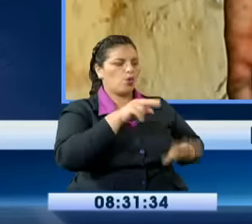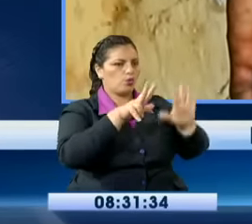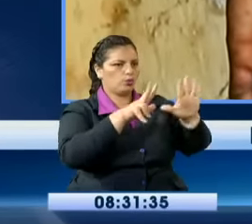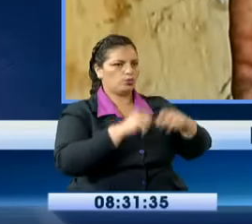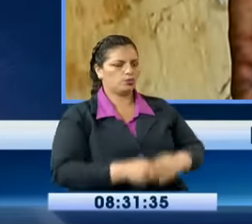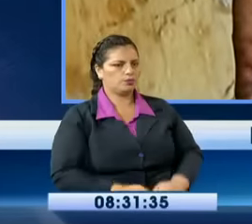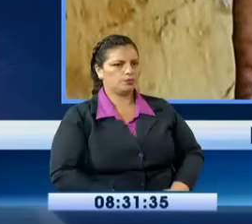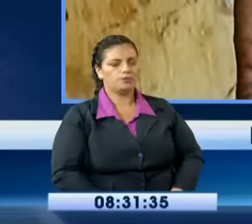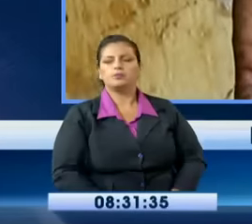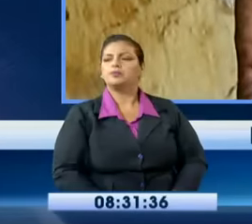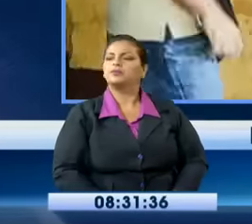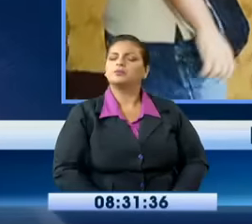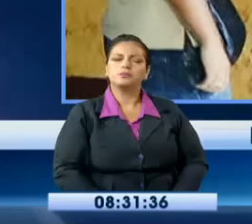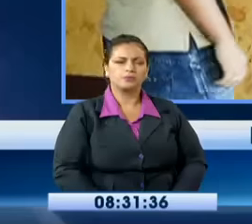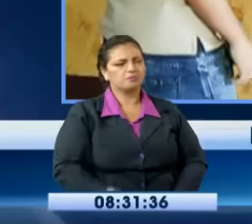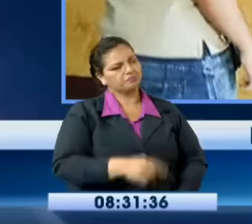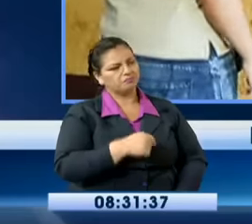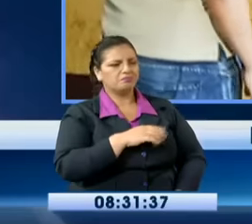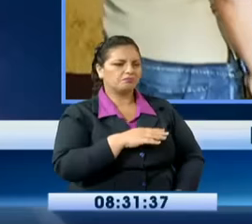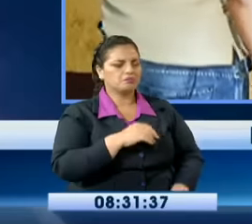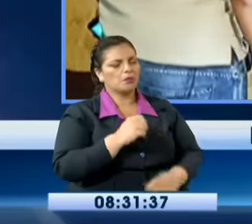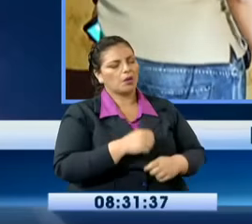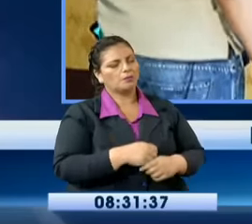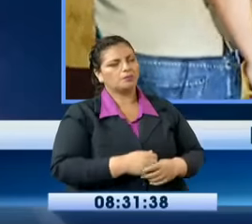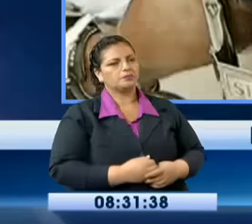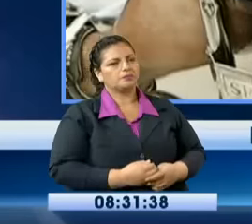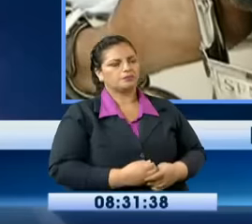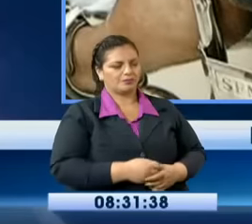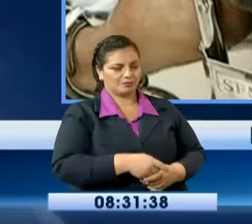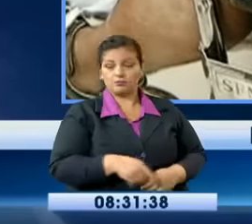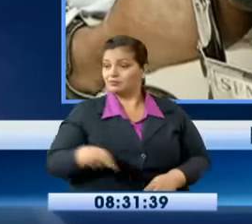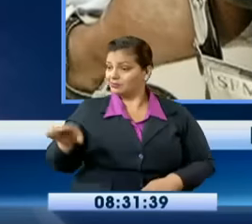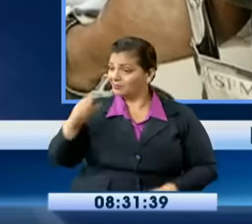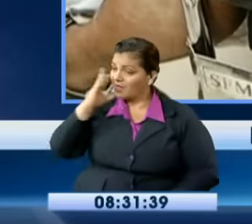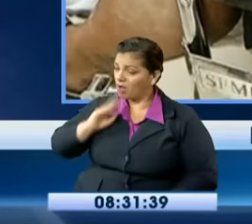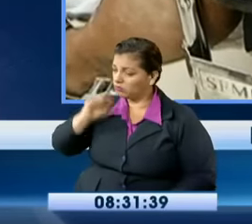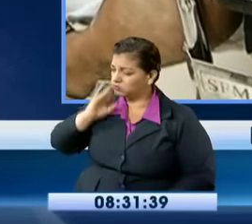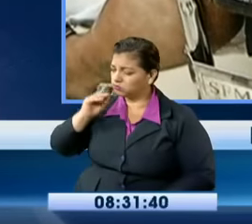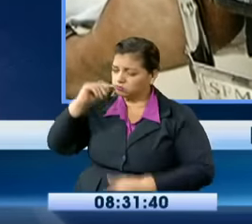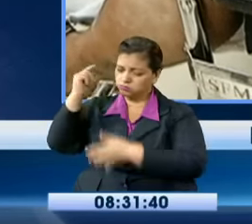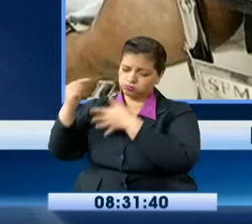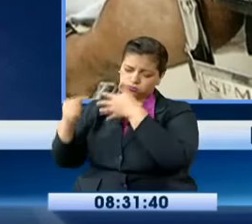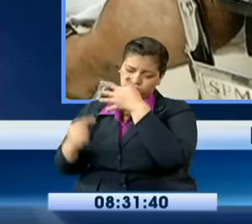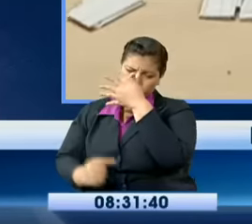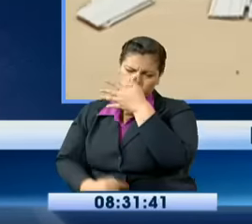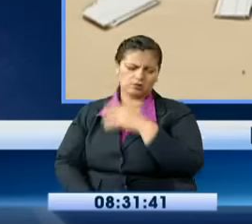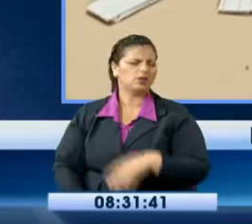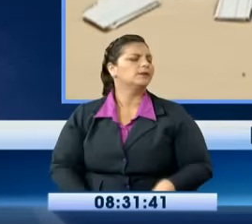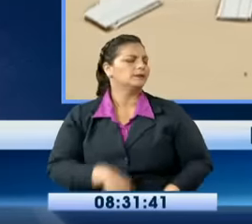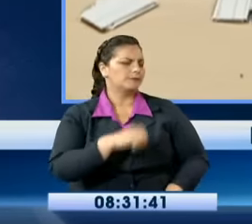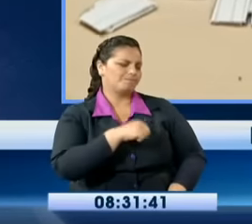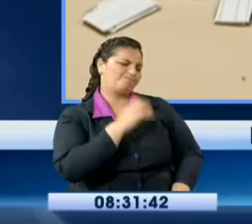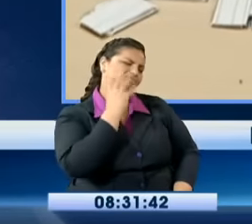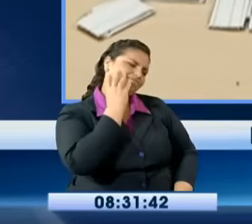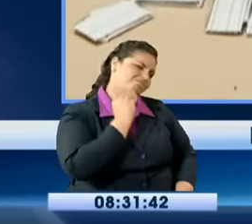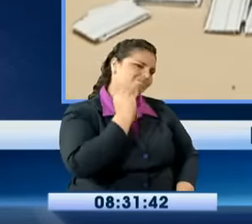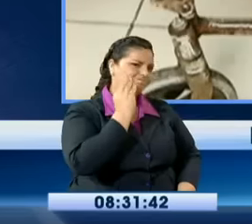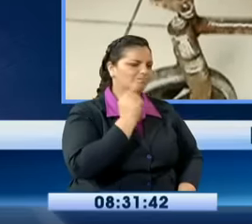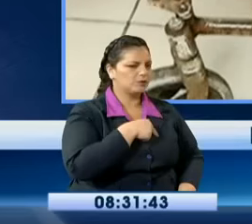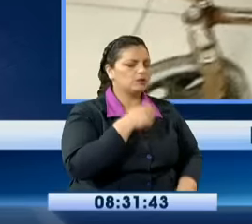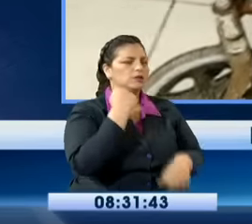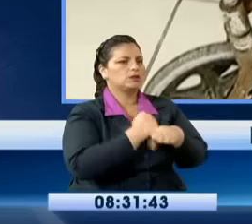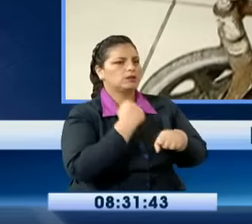carrera? Un tiempo considerable. Claro, hay mucha experiencia. Así es. Si hablar de experiencia realmente como en su carrera policial. Se conoce del